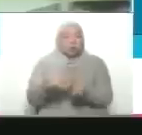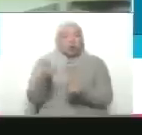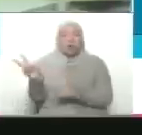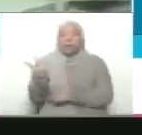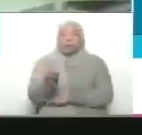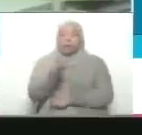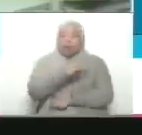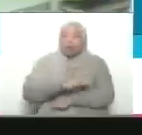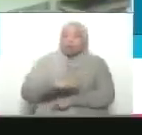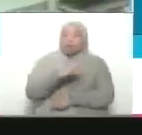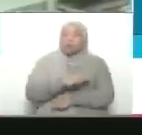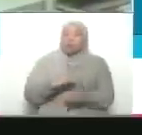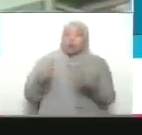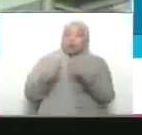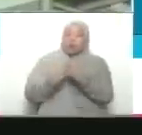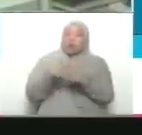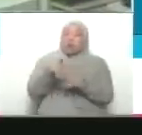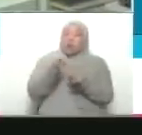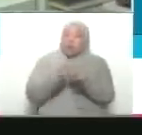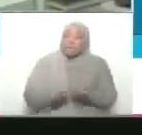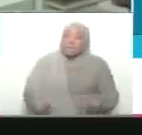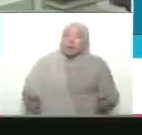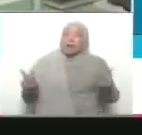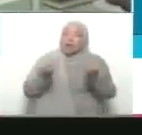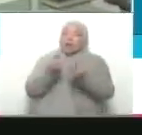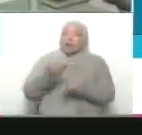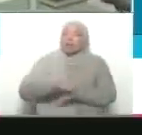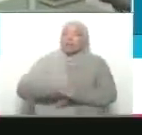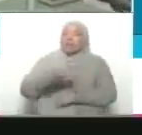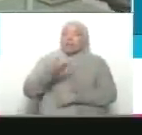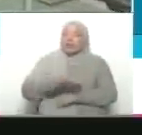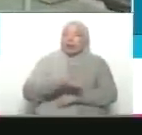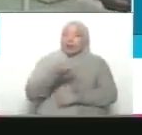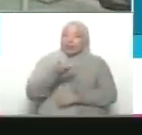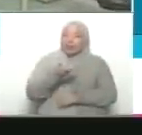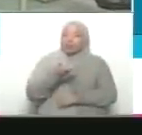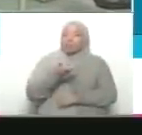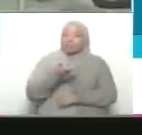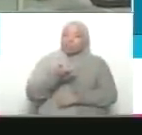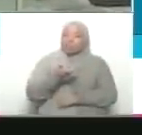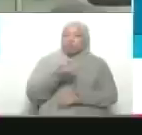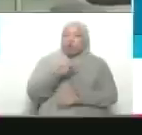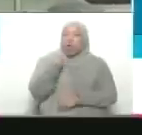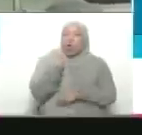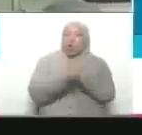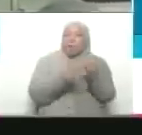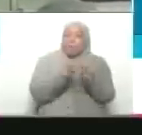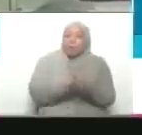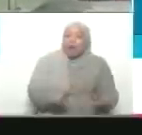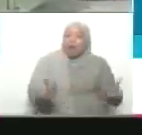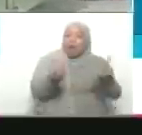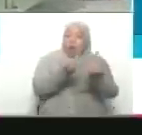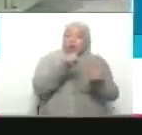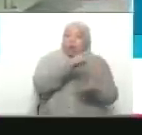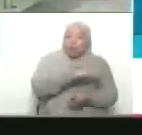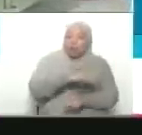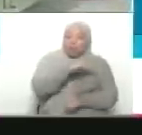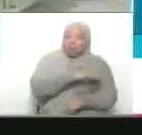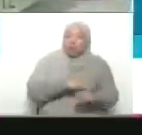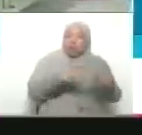Venezuela tenemos que valorarlo porque lo hacemos pariendo